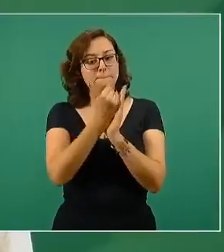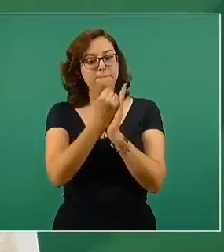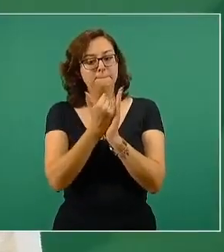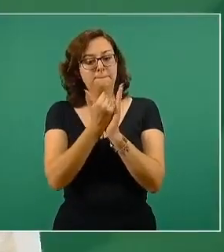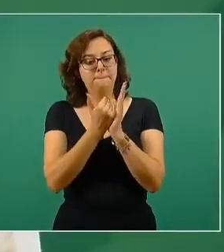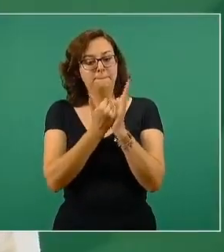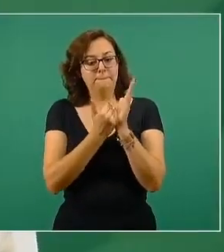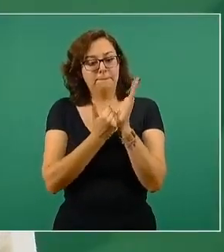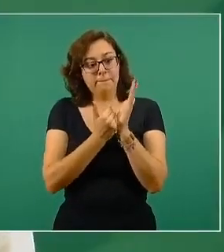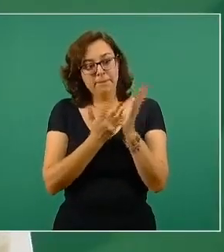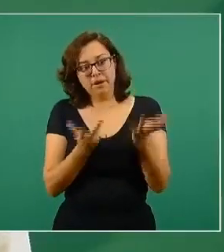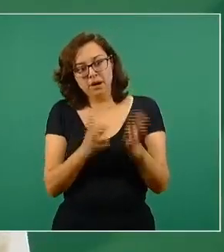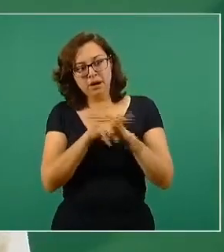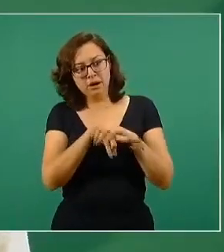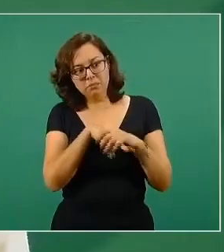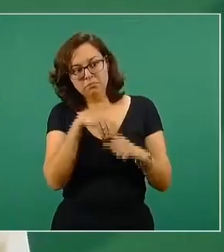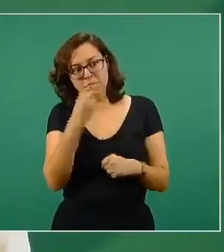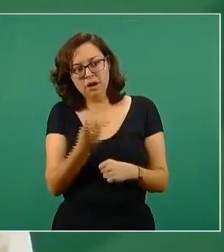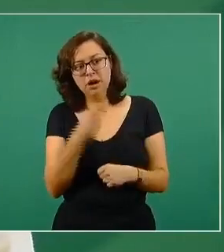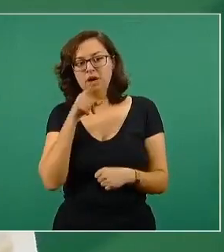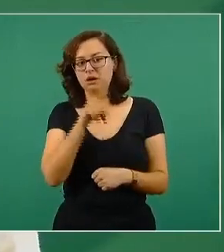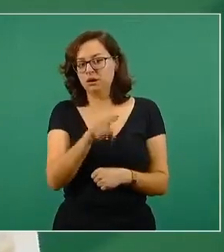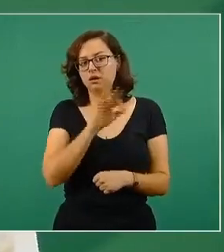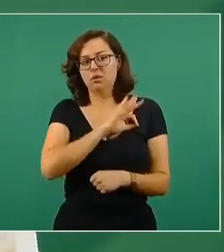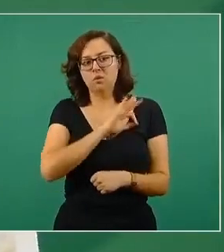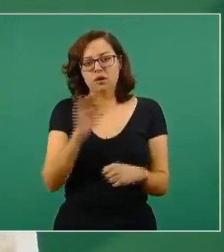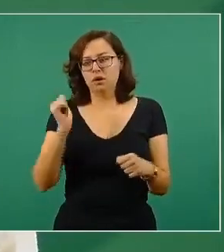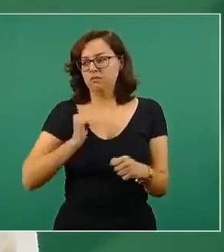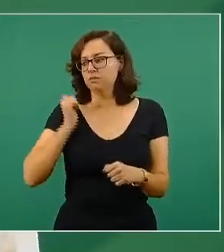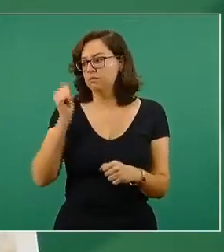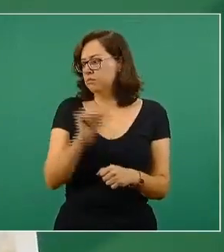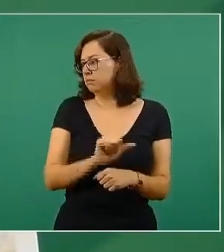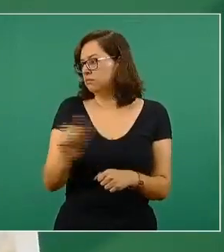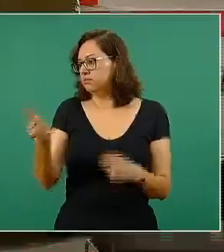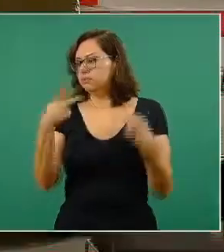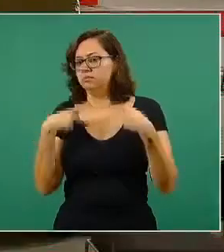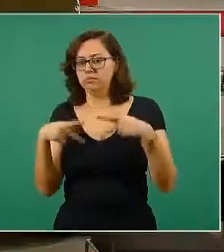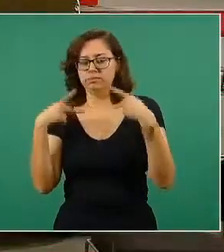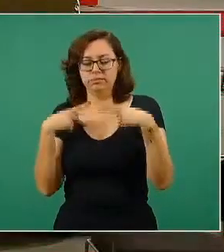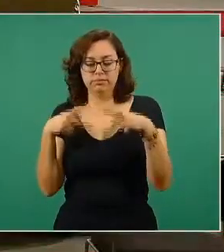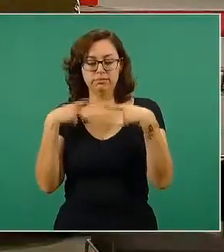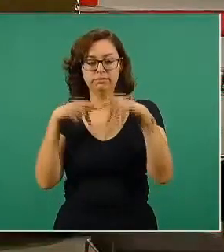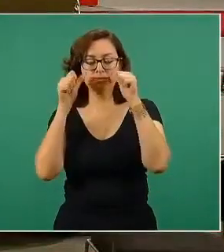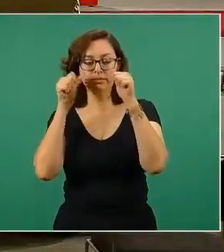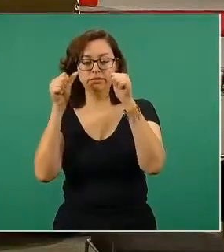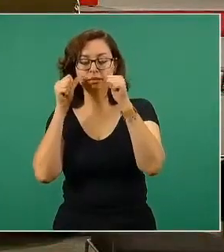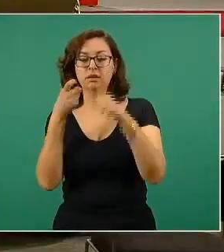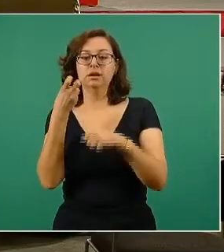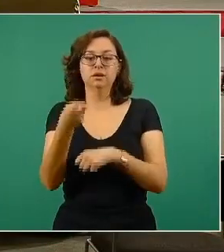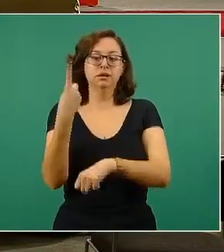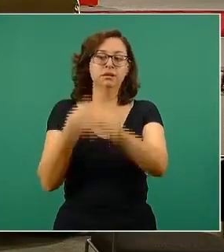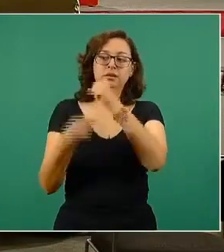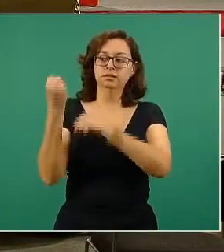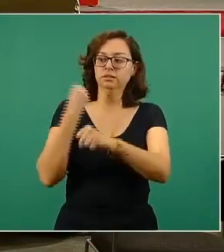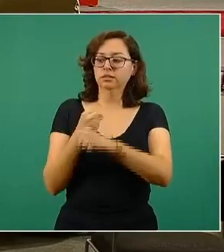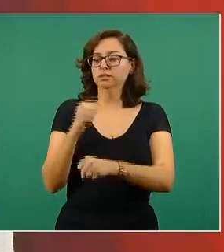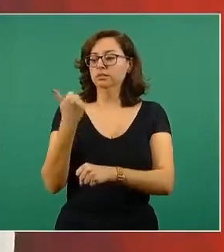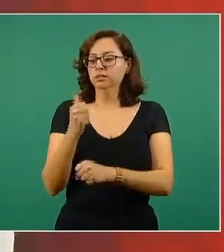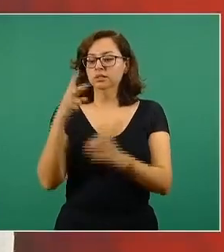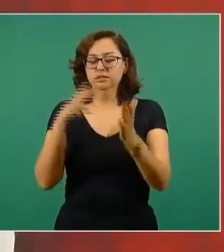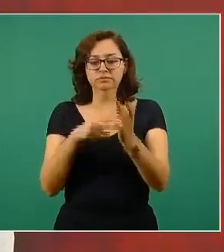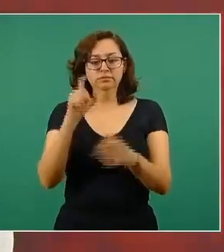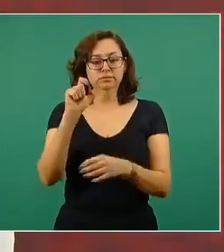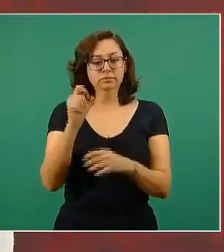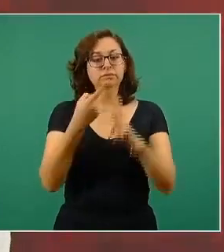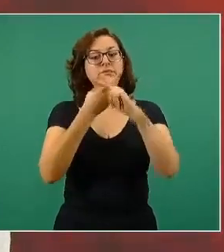puede reaprovechar esas unidades hospitalarias. ¿Por qué lo publicamos en agosto de 2020? Porque justo es cuando empezó la